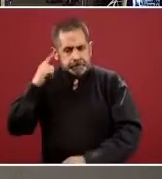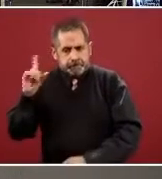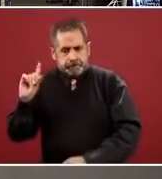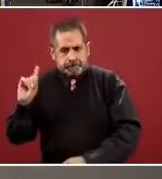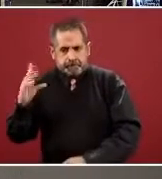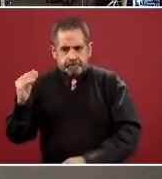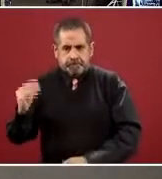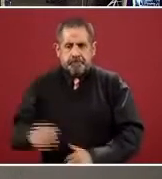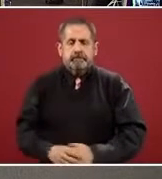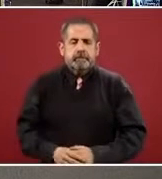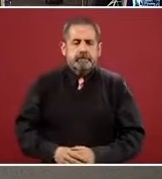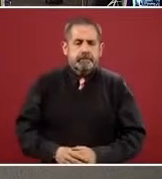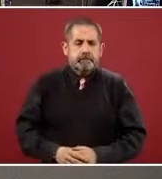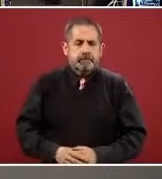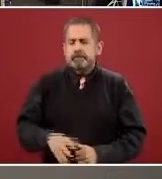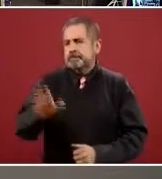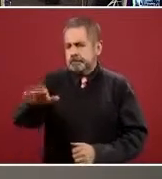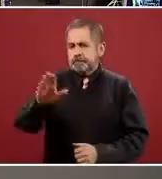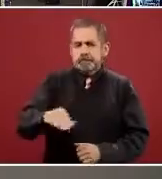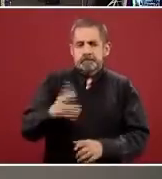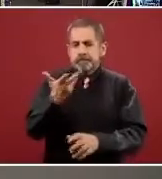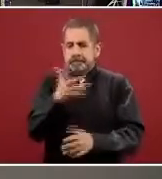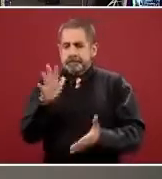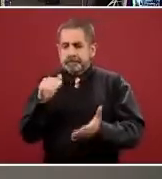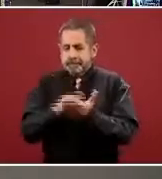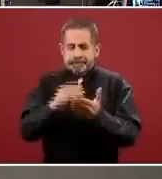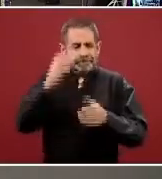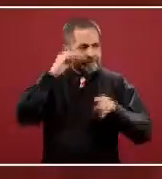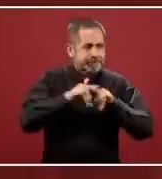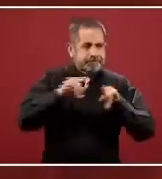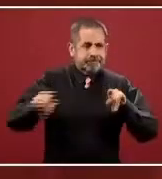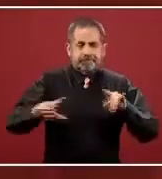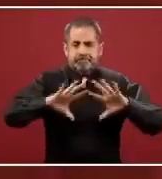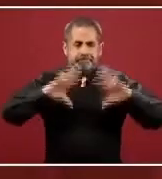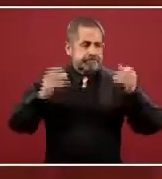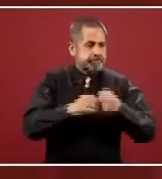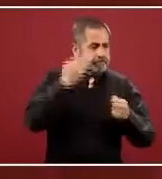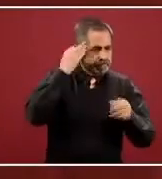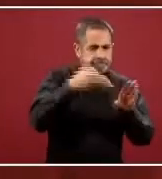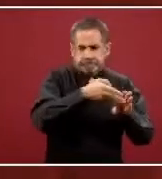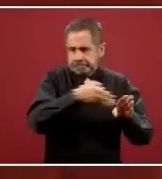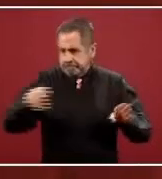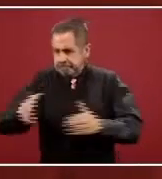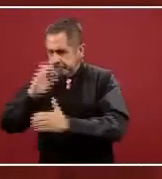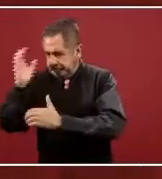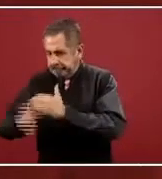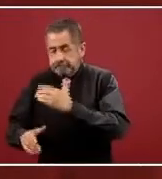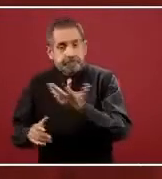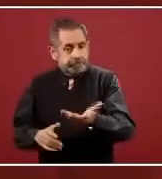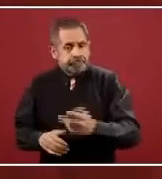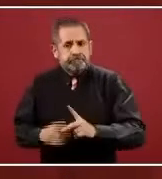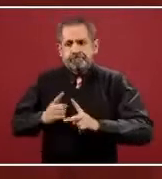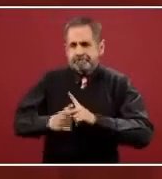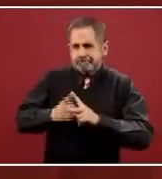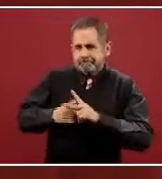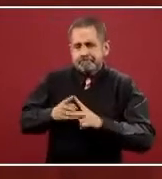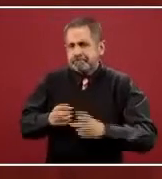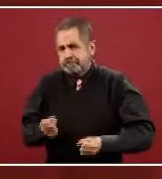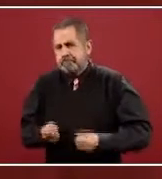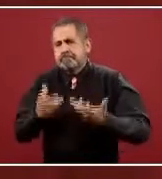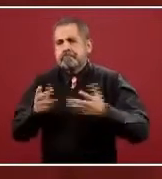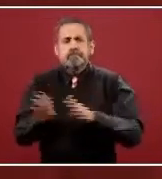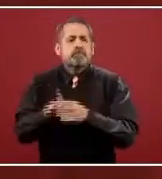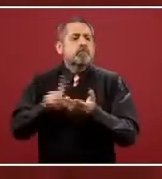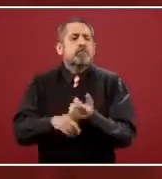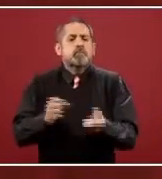Sí, digo, son 10,000 durante toda la curva epidémica, entonces también ayer comentaba sobre la necesidad de tener un cálculo más fino sobre